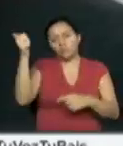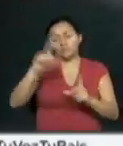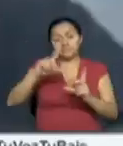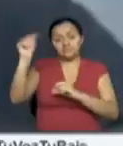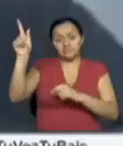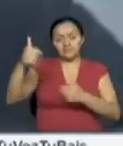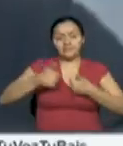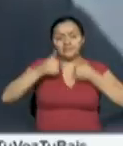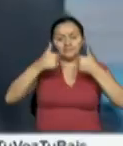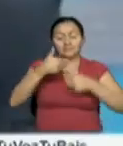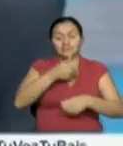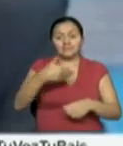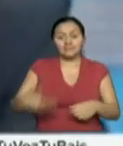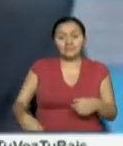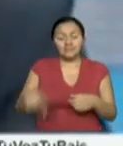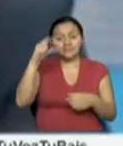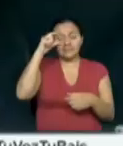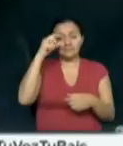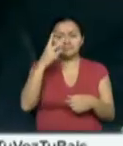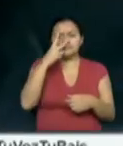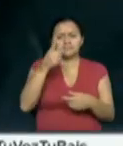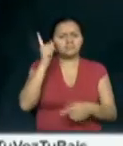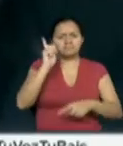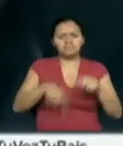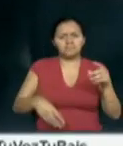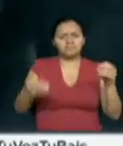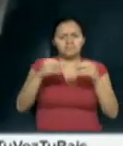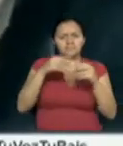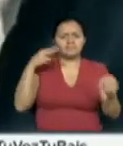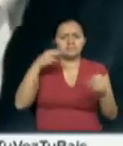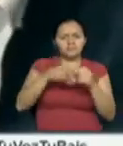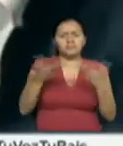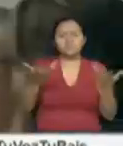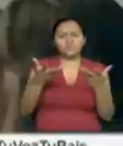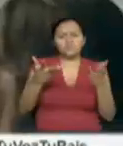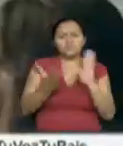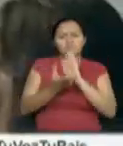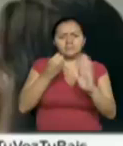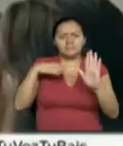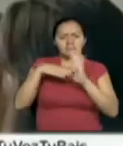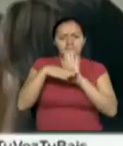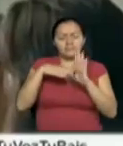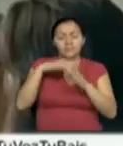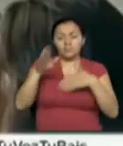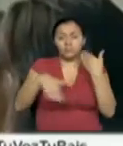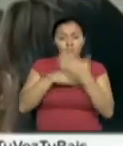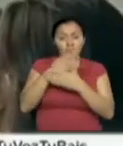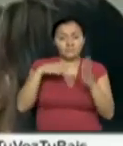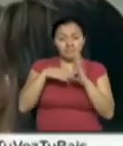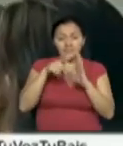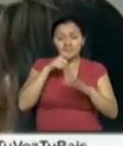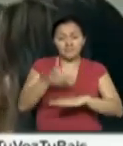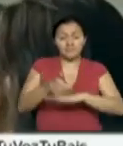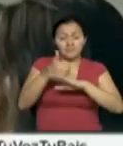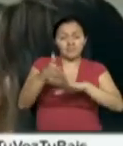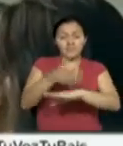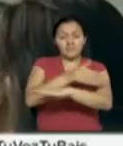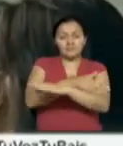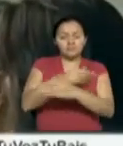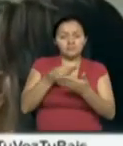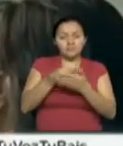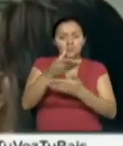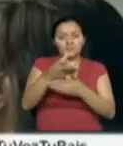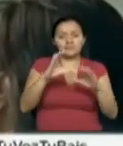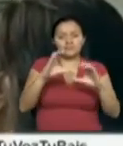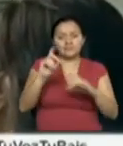que el candidato presidencial Guillermo Lazo no puede negar su participación en el feriado bancario, porque el banco que él dirigía compró los certificados